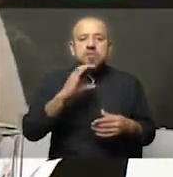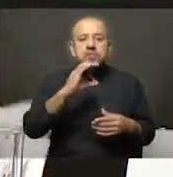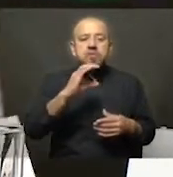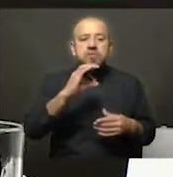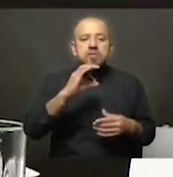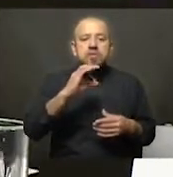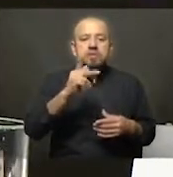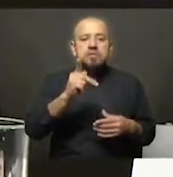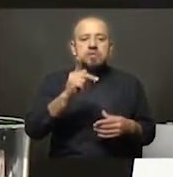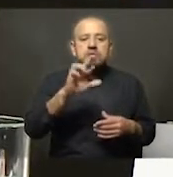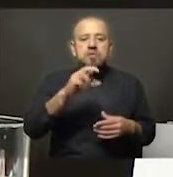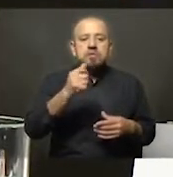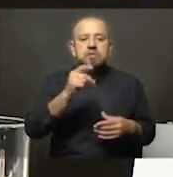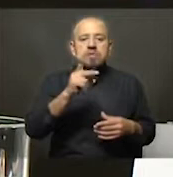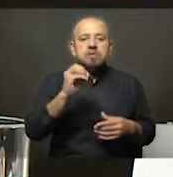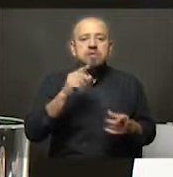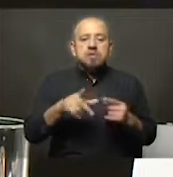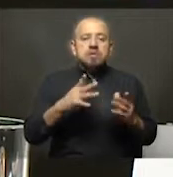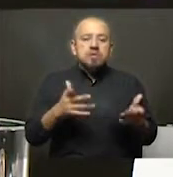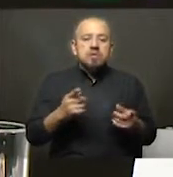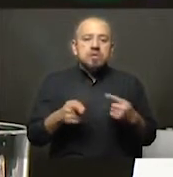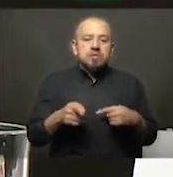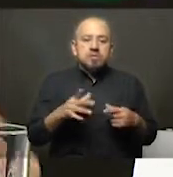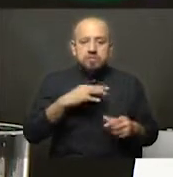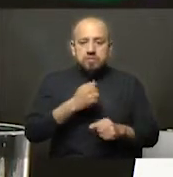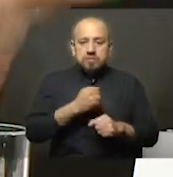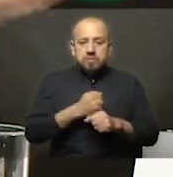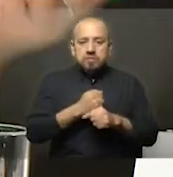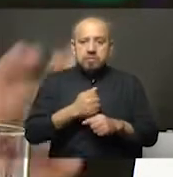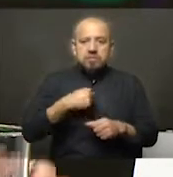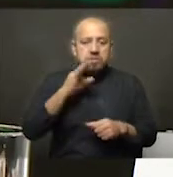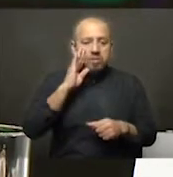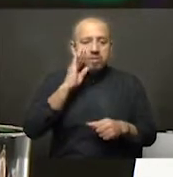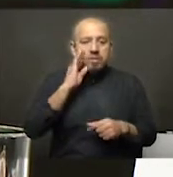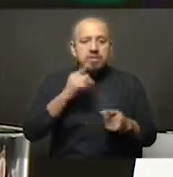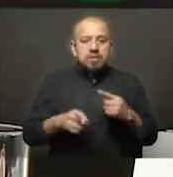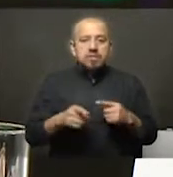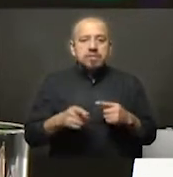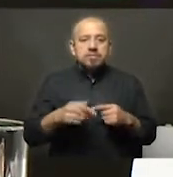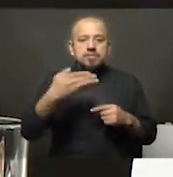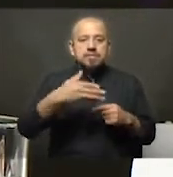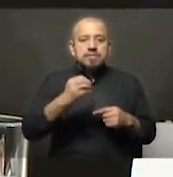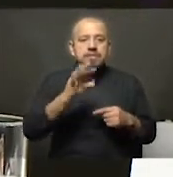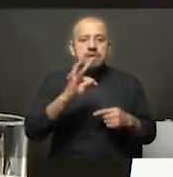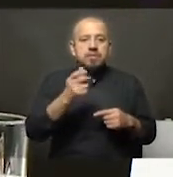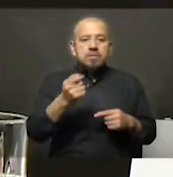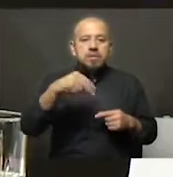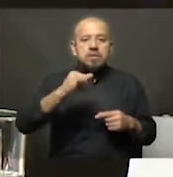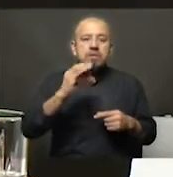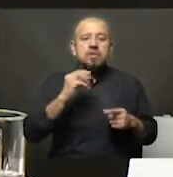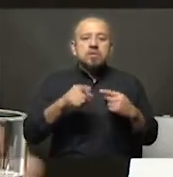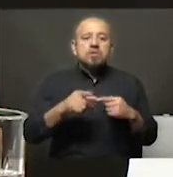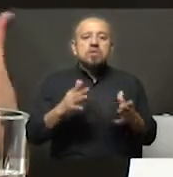que es el arquitecto Pedro craco amoroso que trabajó con mi madre toda la vida en el Jardín Botánico y Esos dibujos tienen más de 20 años